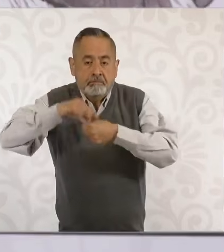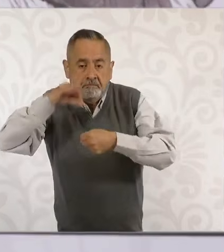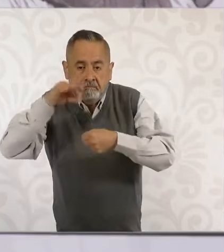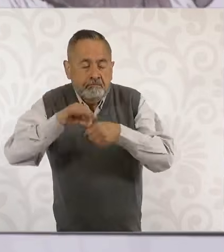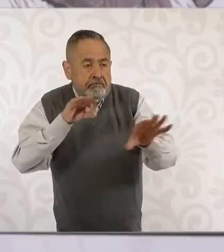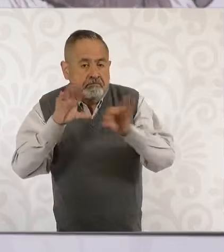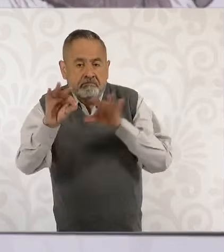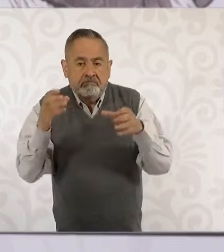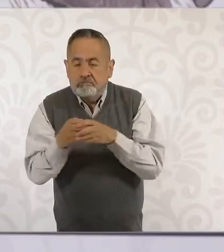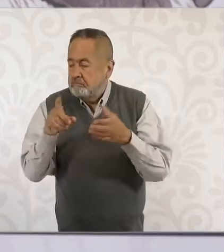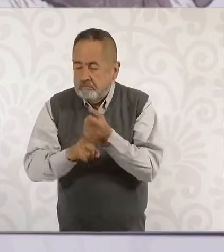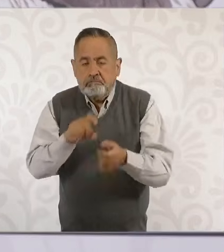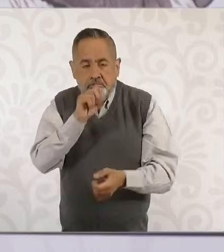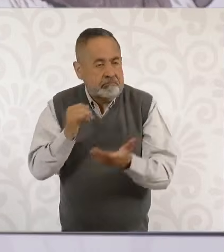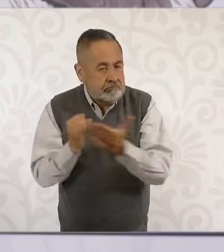sea decidida por el pueblo,